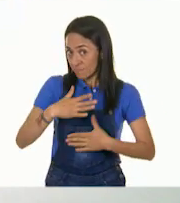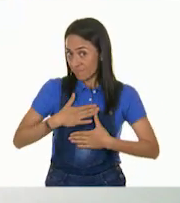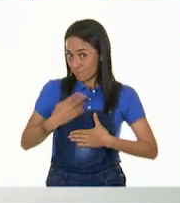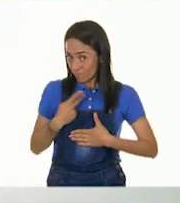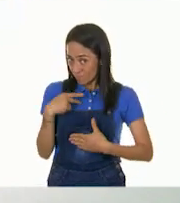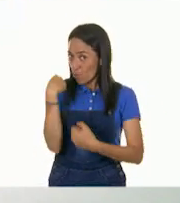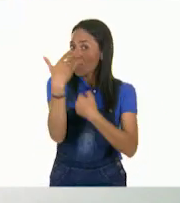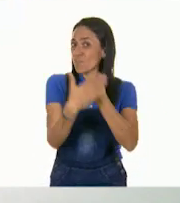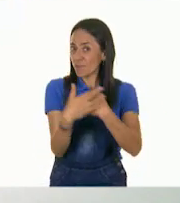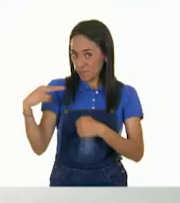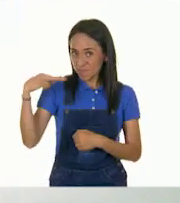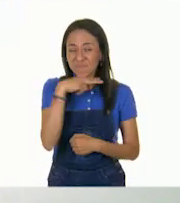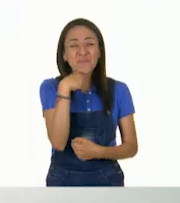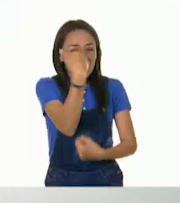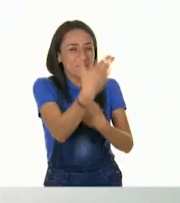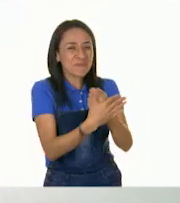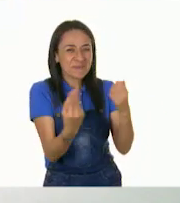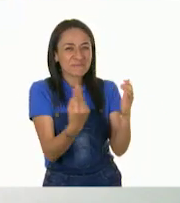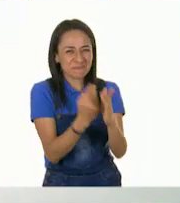sesión de educación física